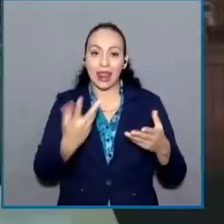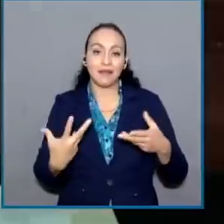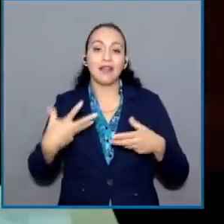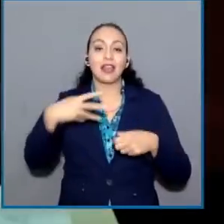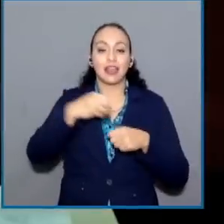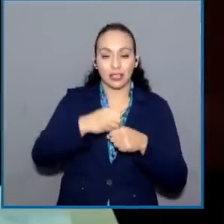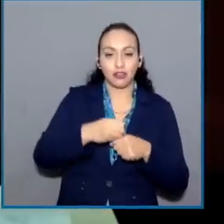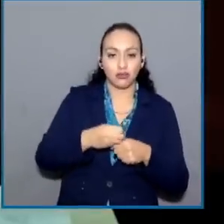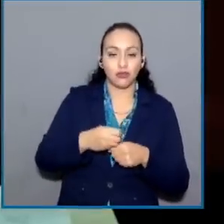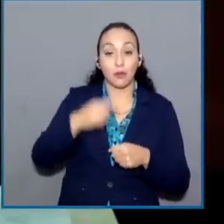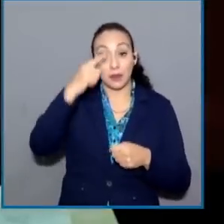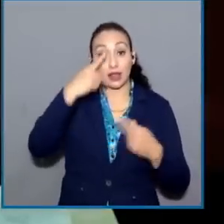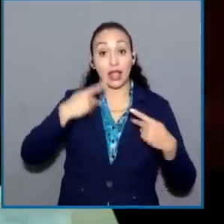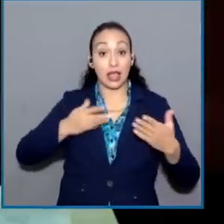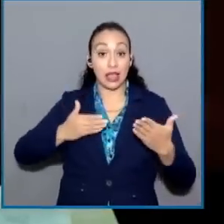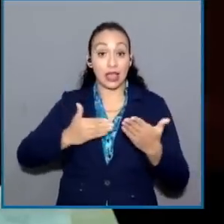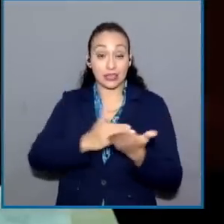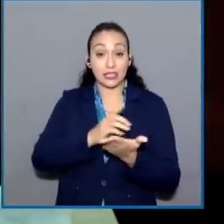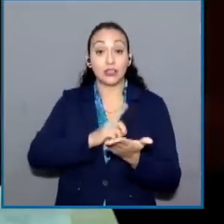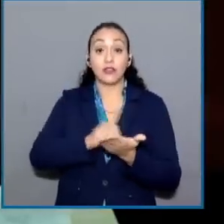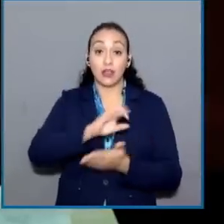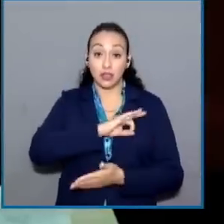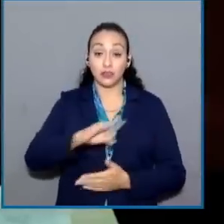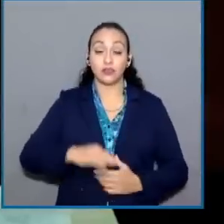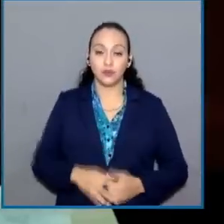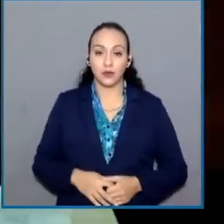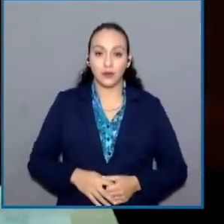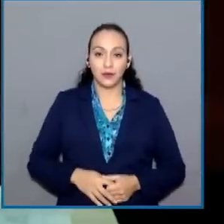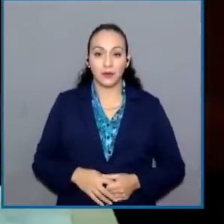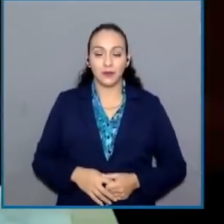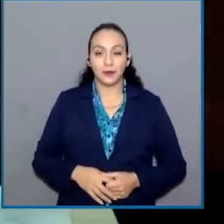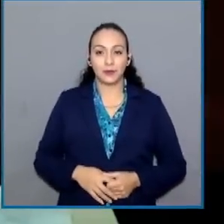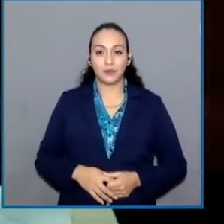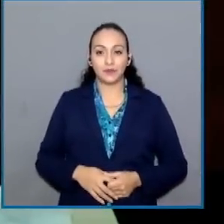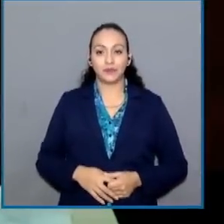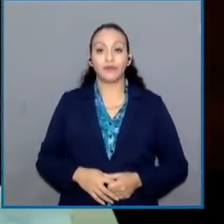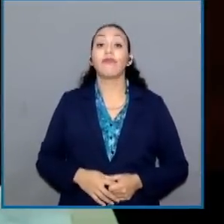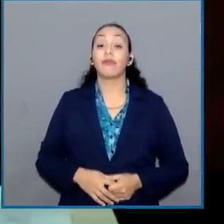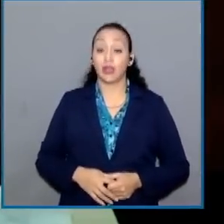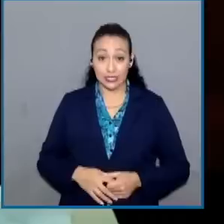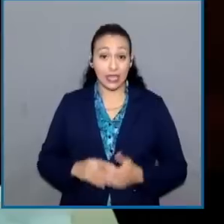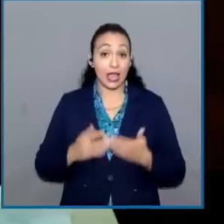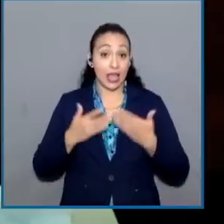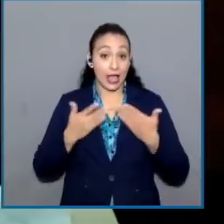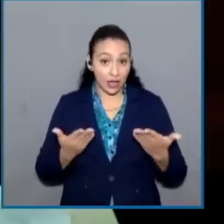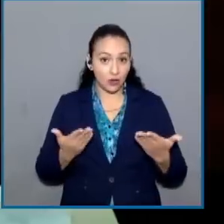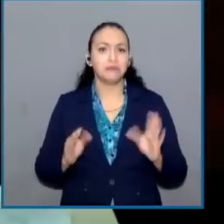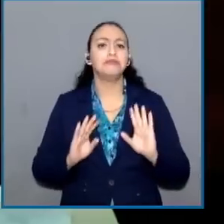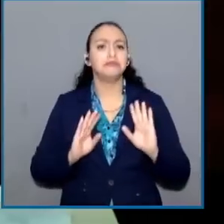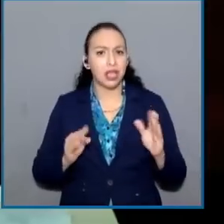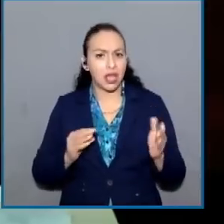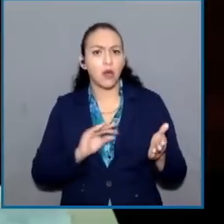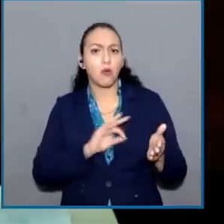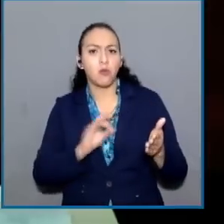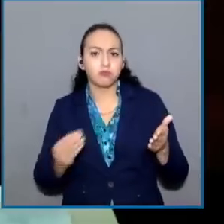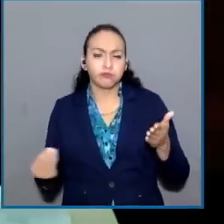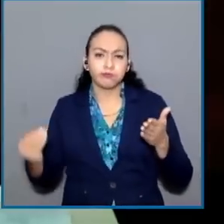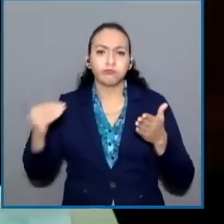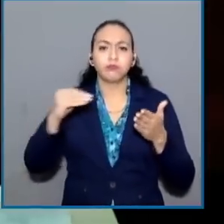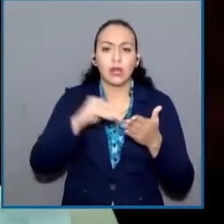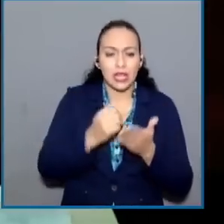derechos. Ese desdoblamiento ha servido para enmascarar otros factores